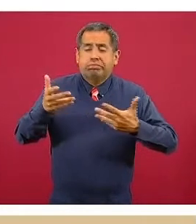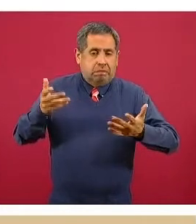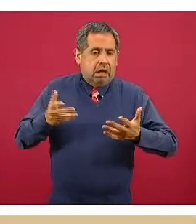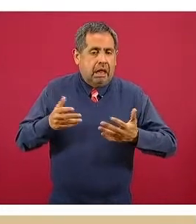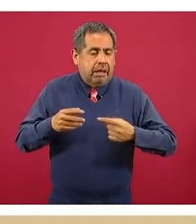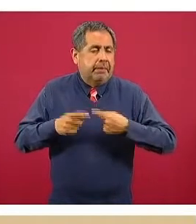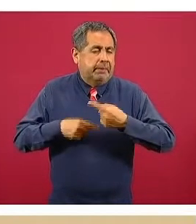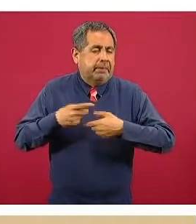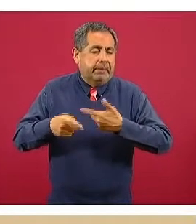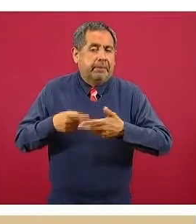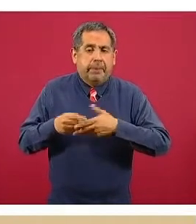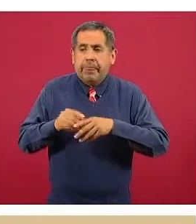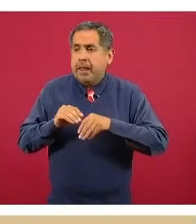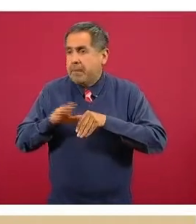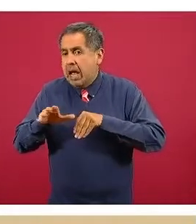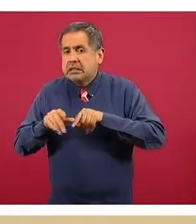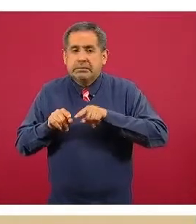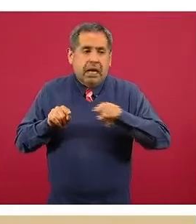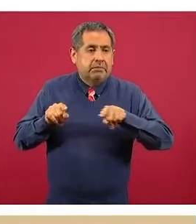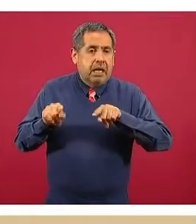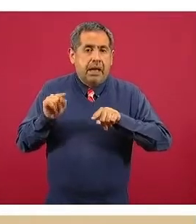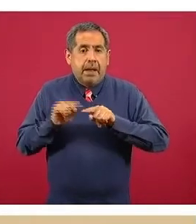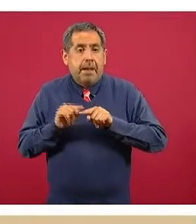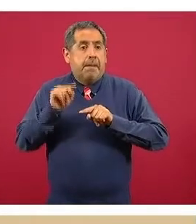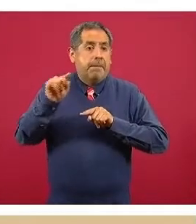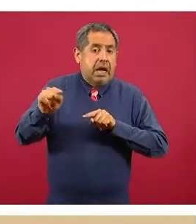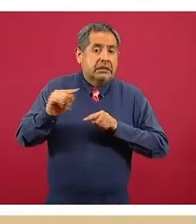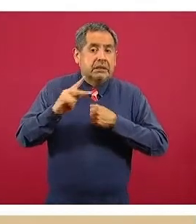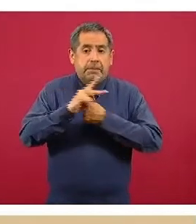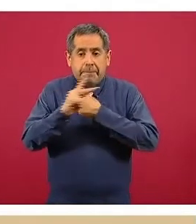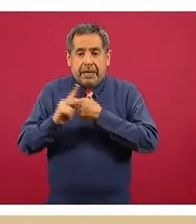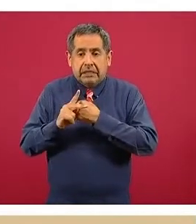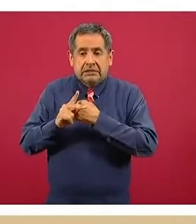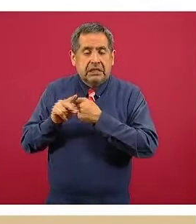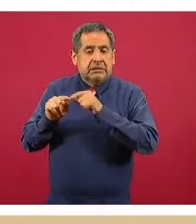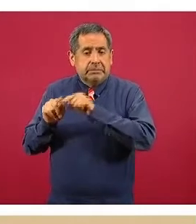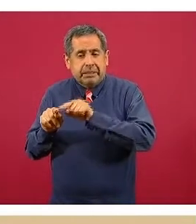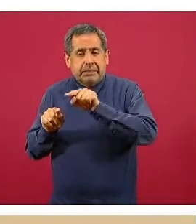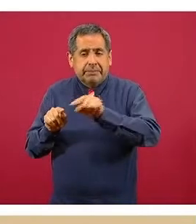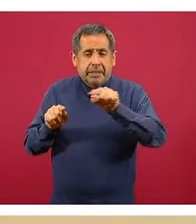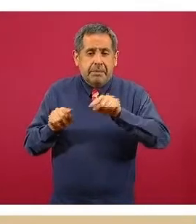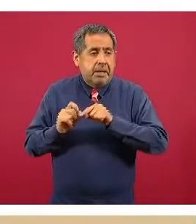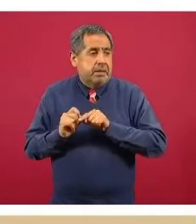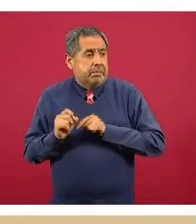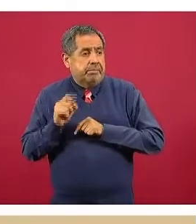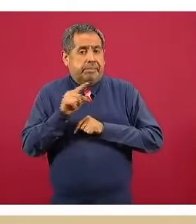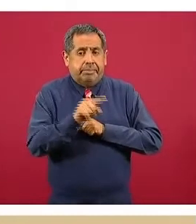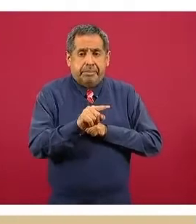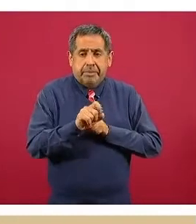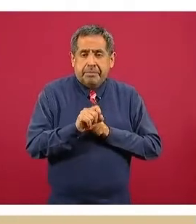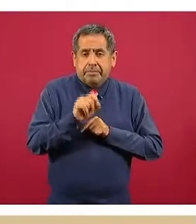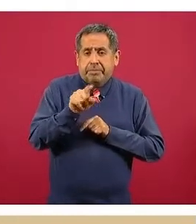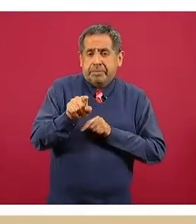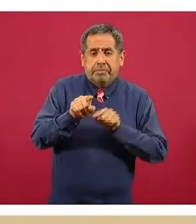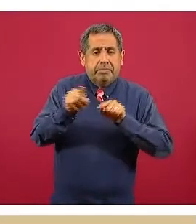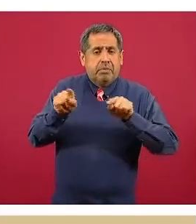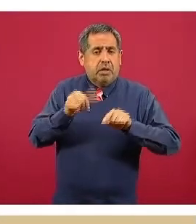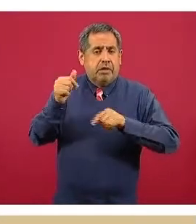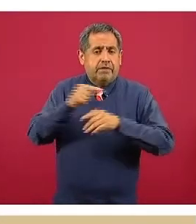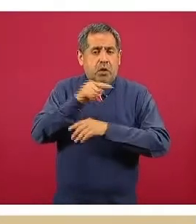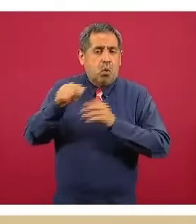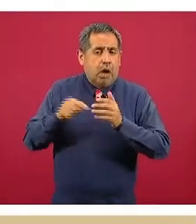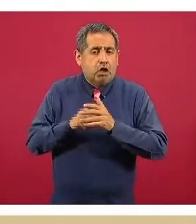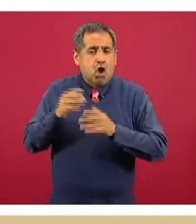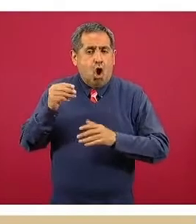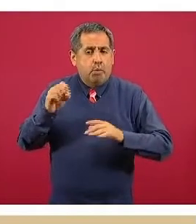fue evolucionando, es decir, que hubo transmisión en países vecinos, que hubo exportación del virus e importación a otras regiones de